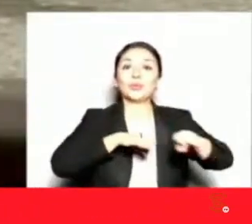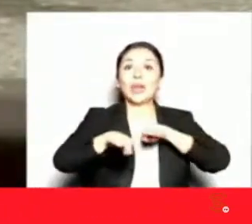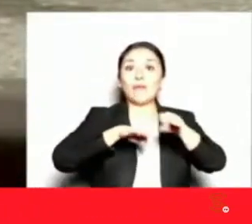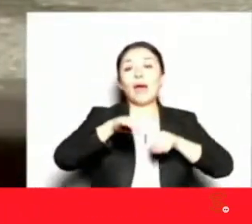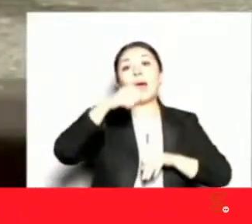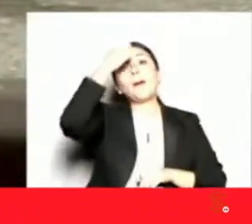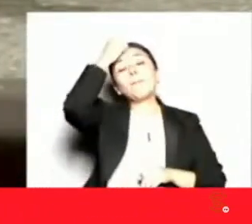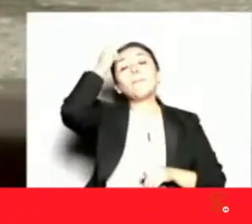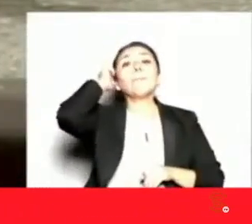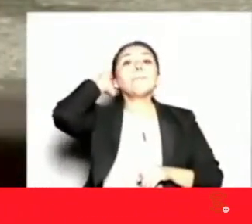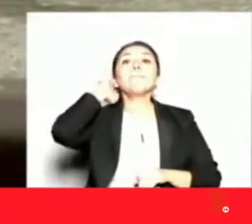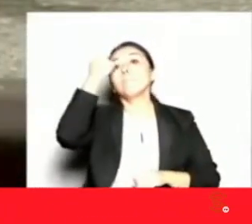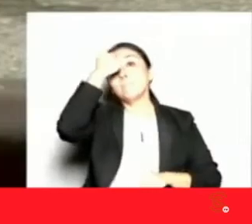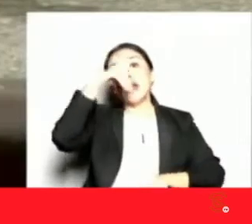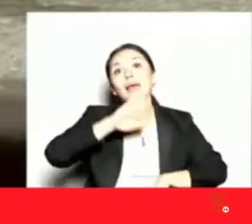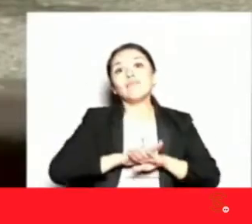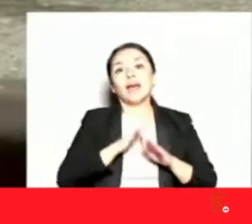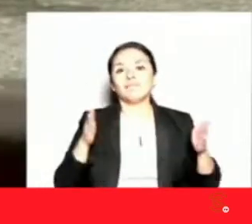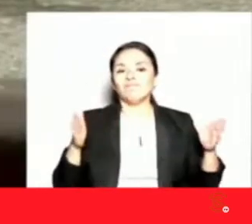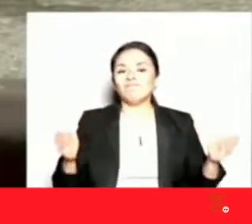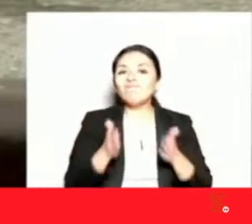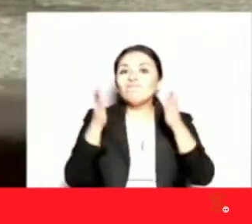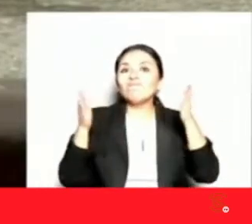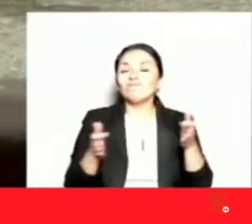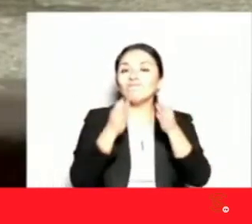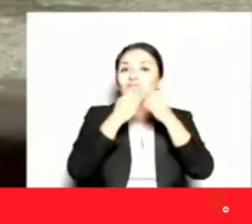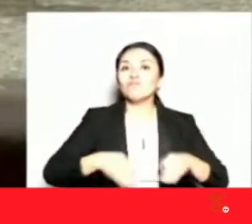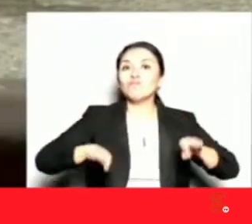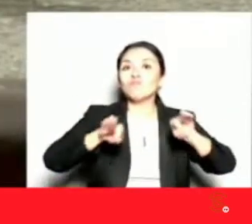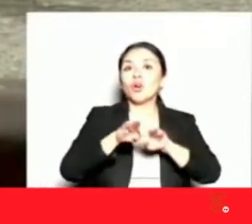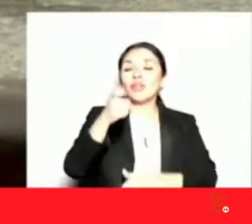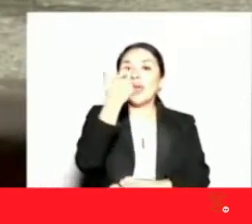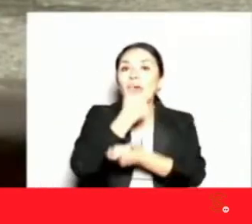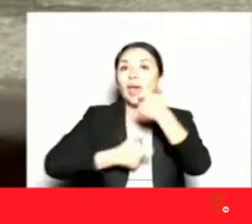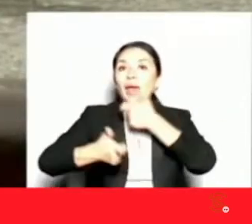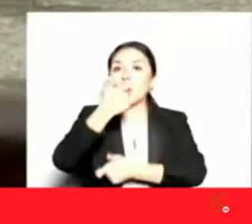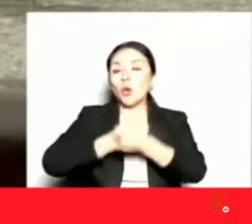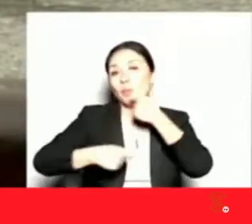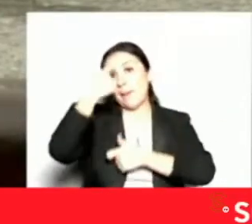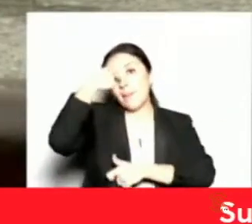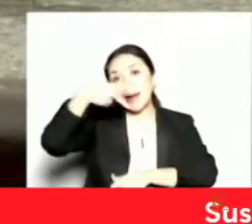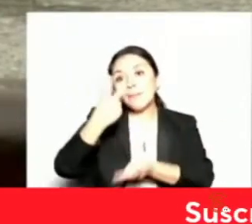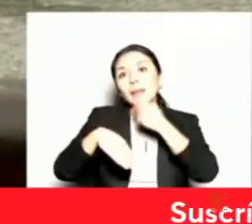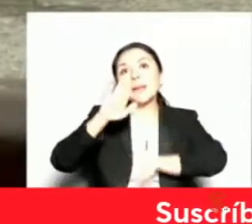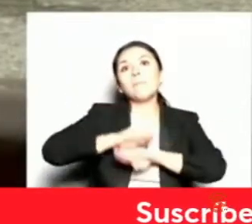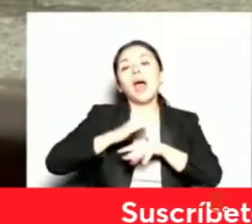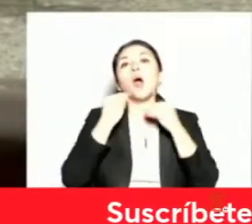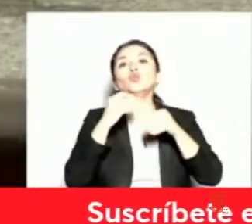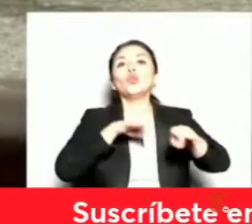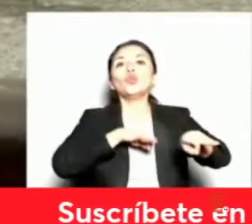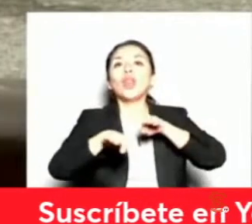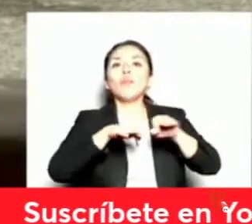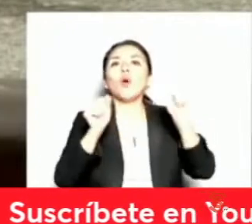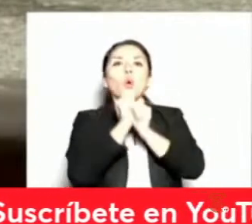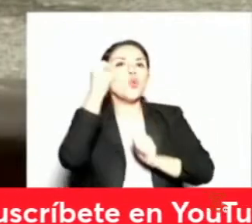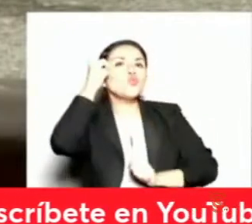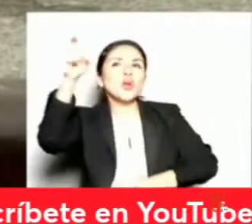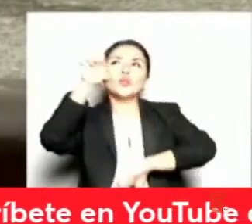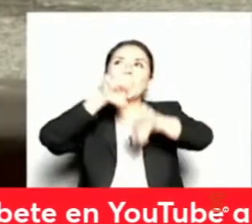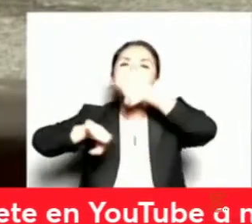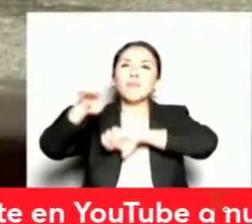para fortalecer la economía, para hacer mucho trabajo con los